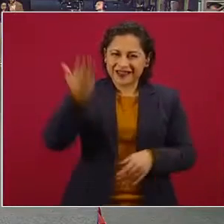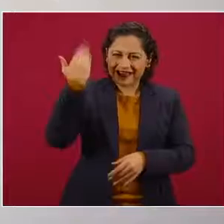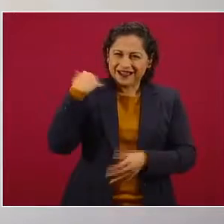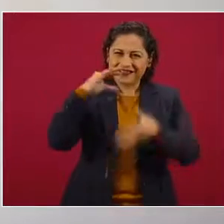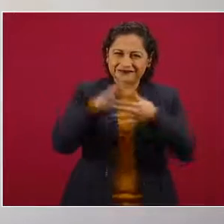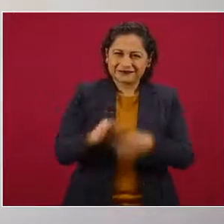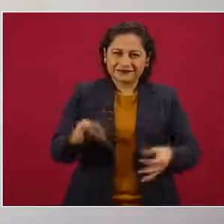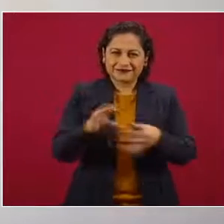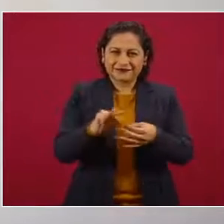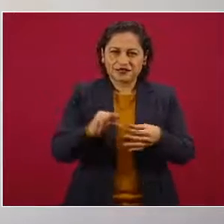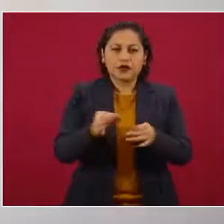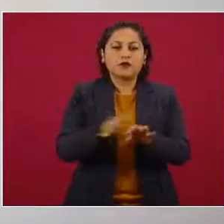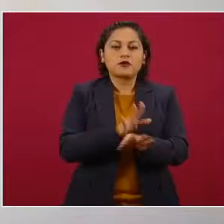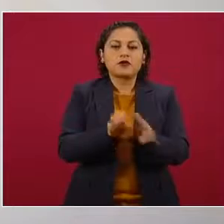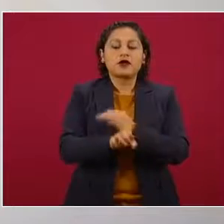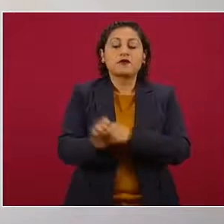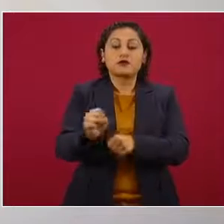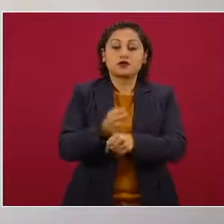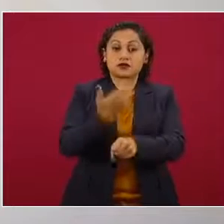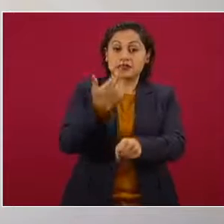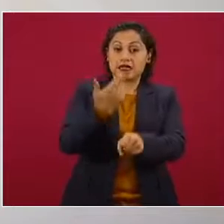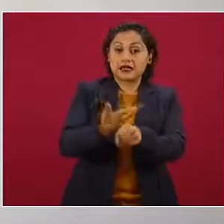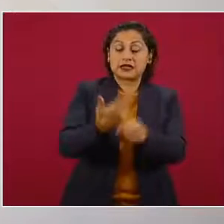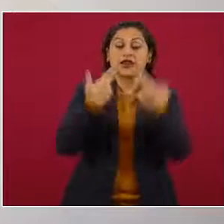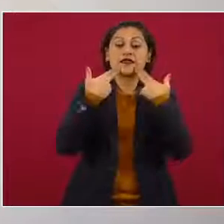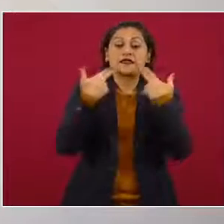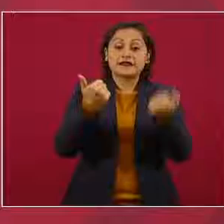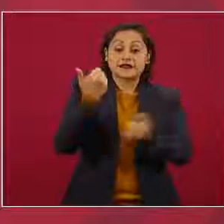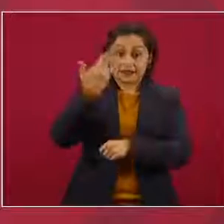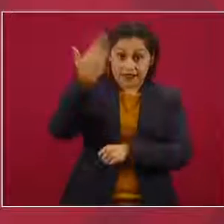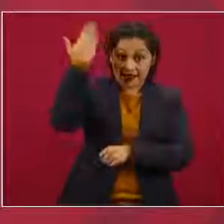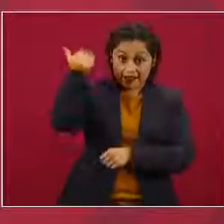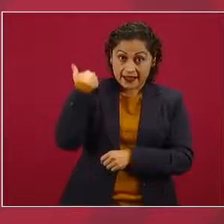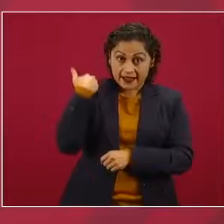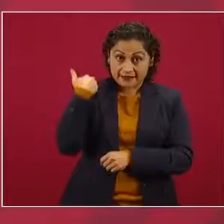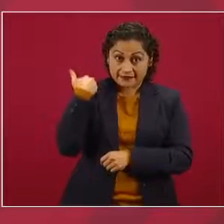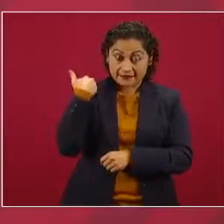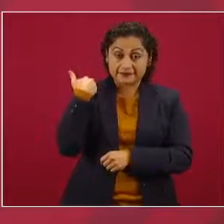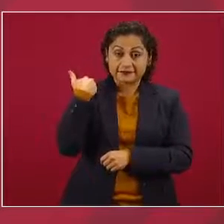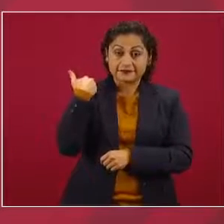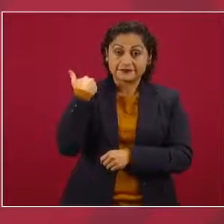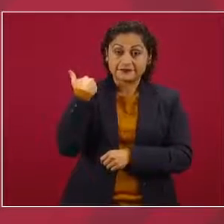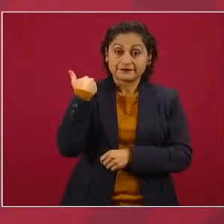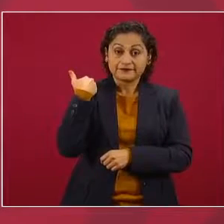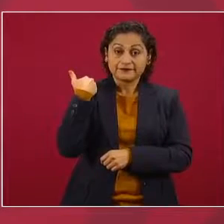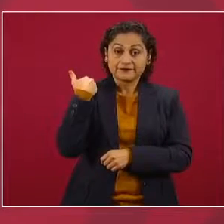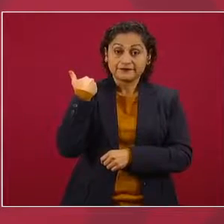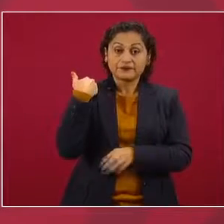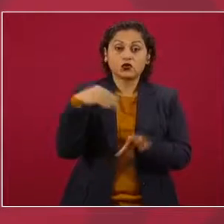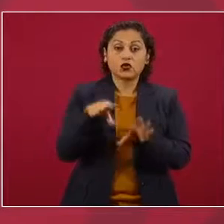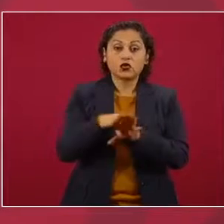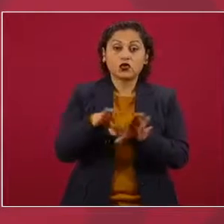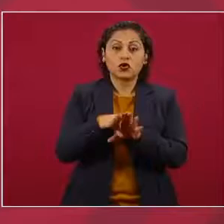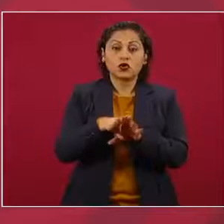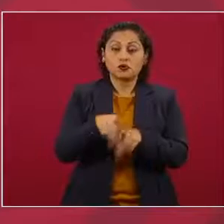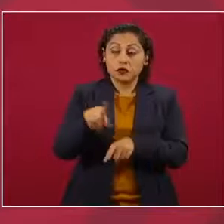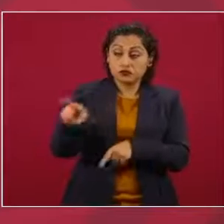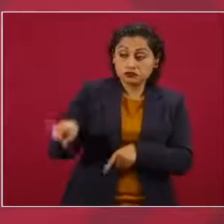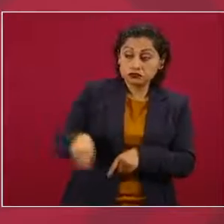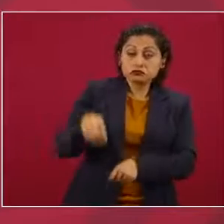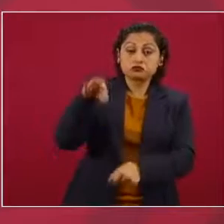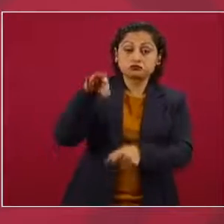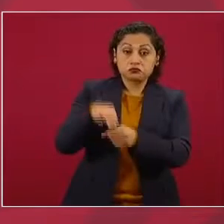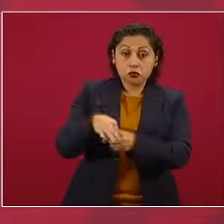de Hacienda para sacar los votos y que les aprobaran la ley de ingresos y la